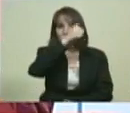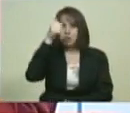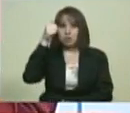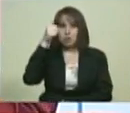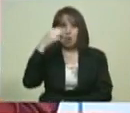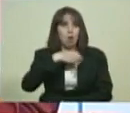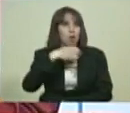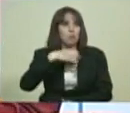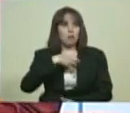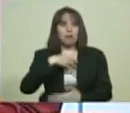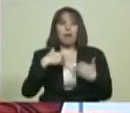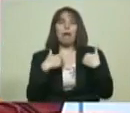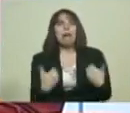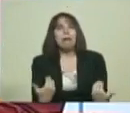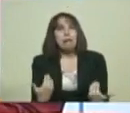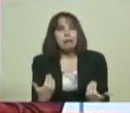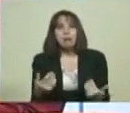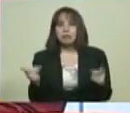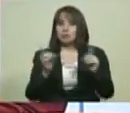puede desmayar.